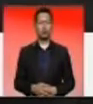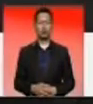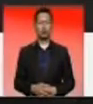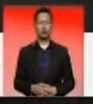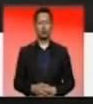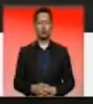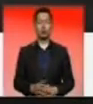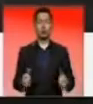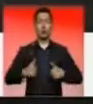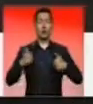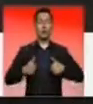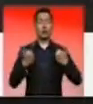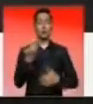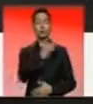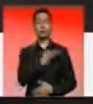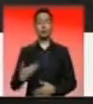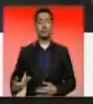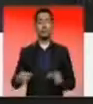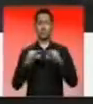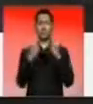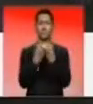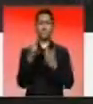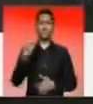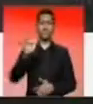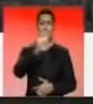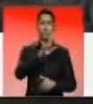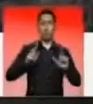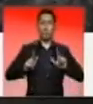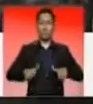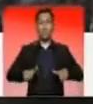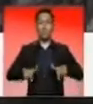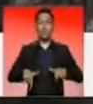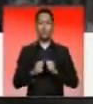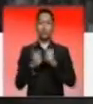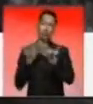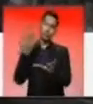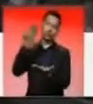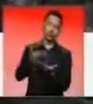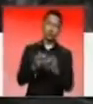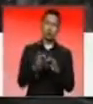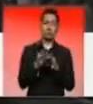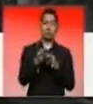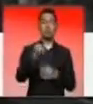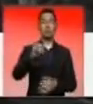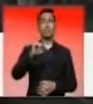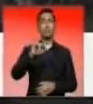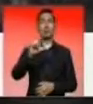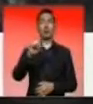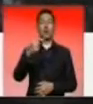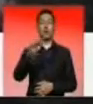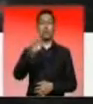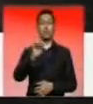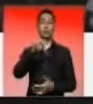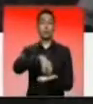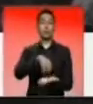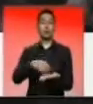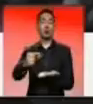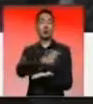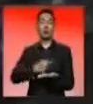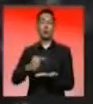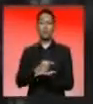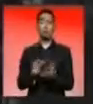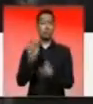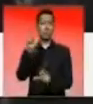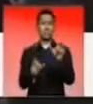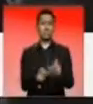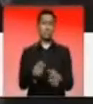El candidato a la presidencia de la lista 35, Lenín Moreno, llegó a Milagro, en la provincia del Guayas. Allí recibió el respaldo